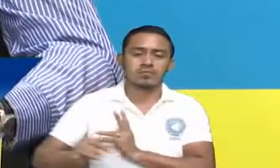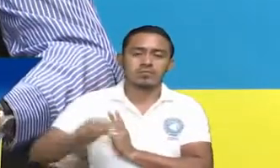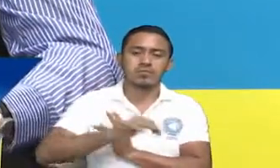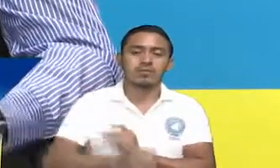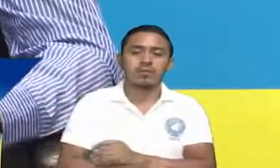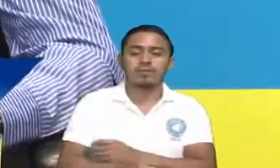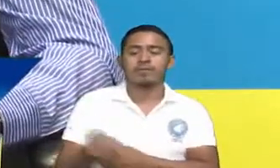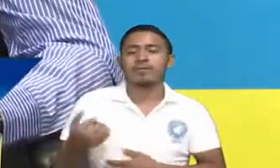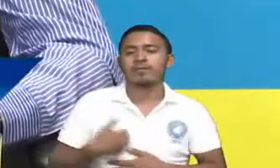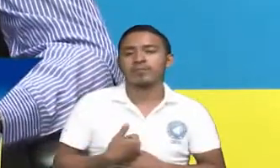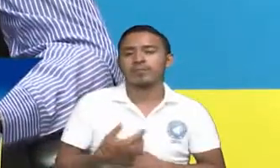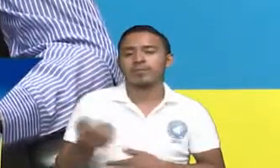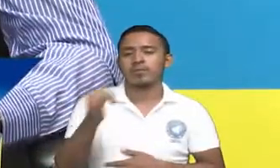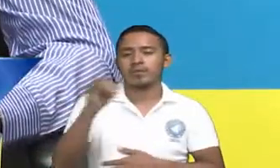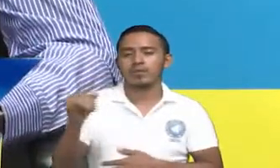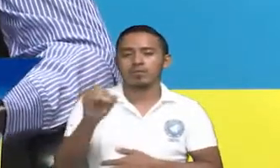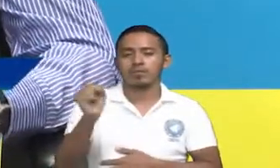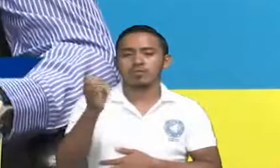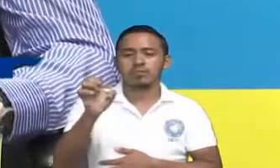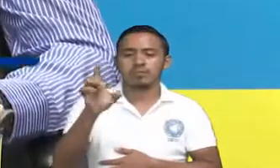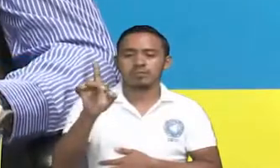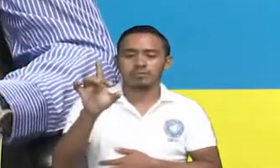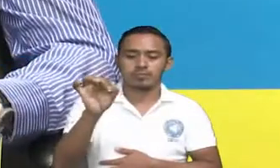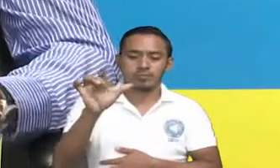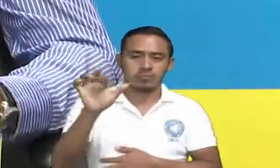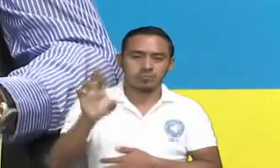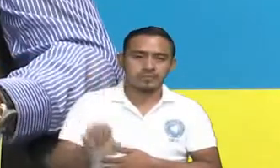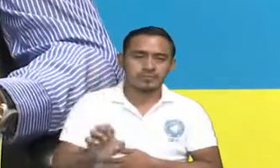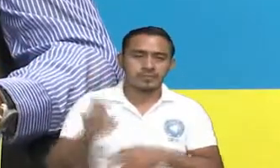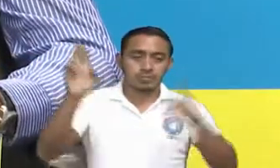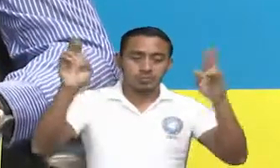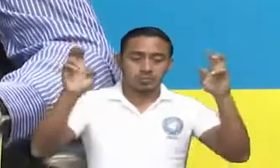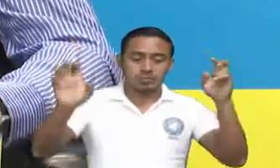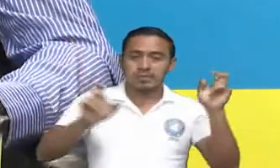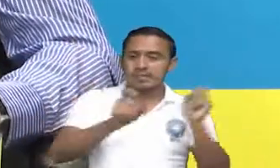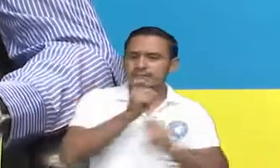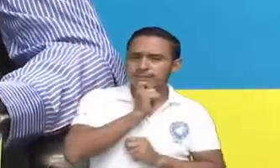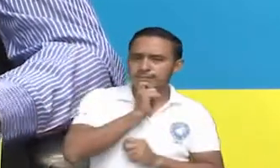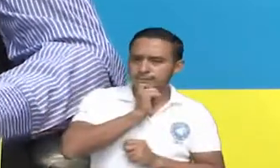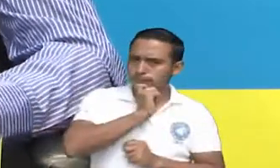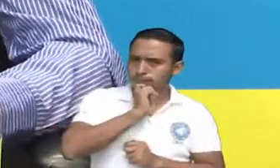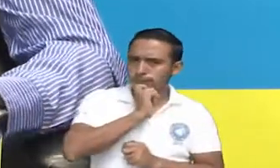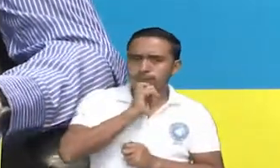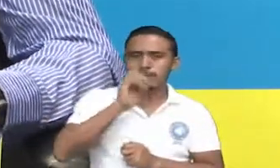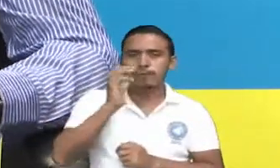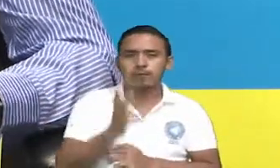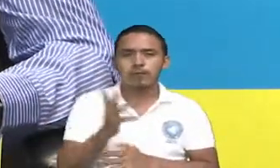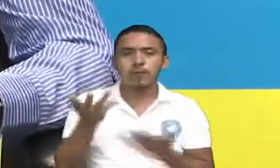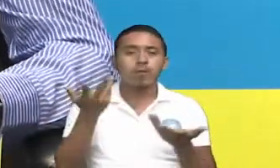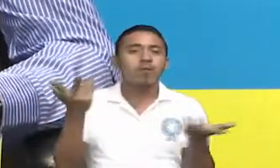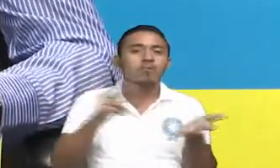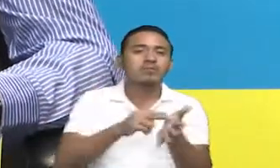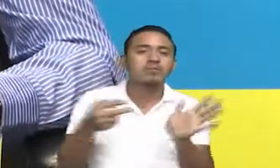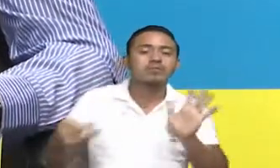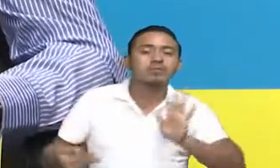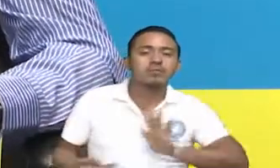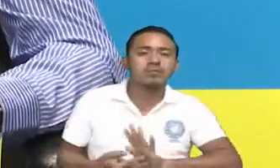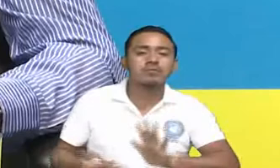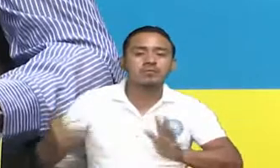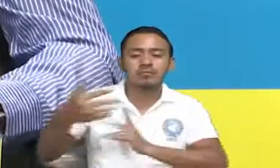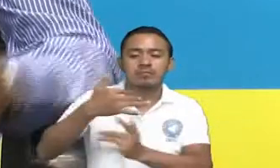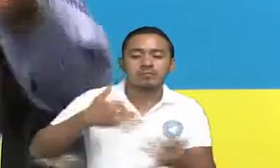Managua. Estamos conversando con ella sobre los celos enfermizos, cómo identificarlos en una